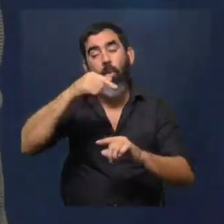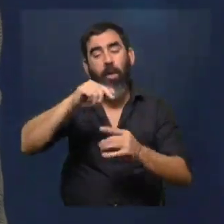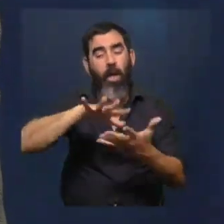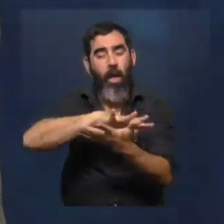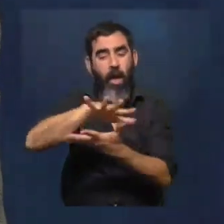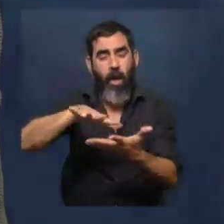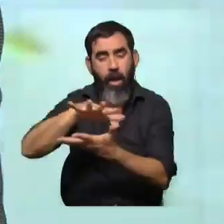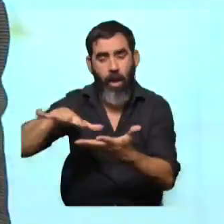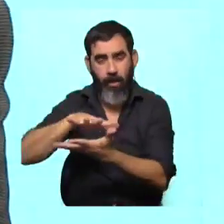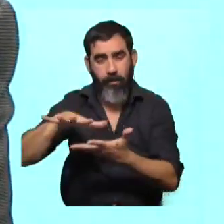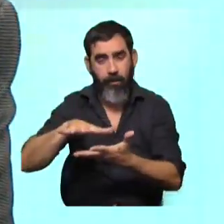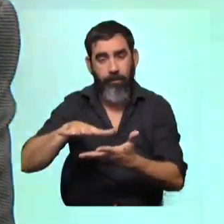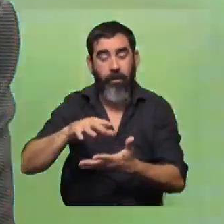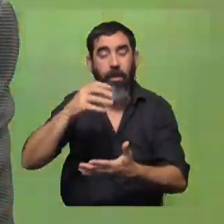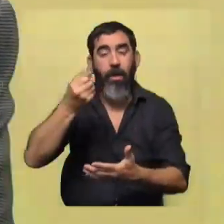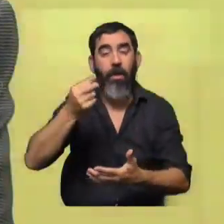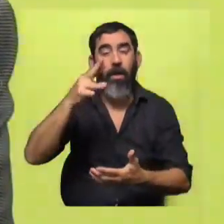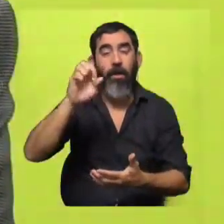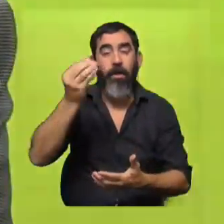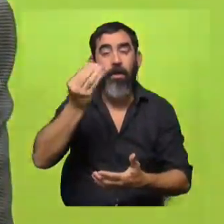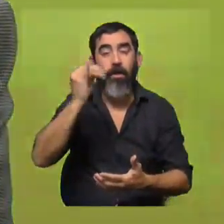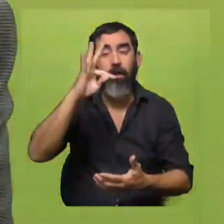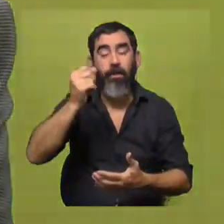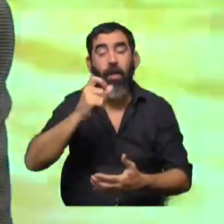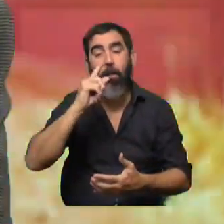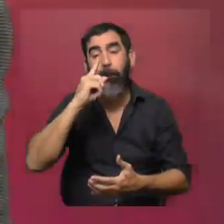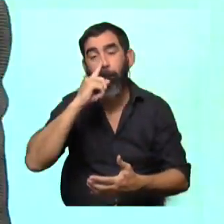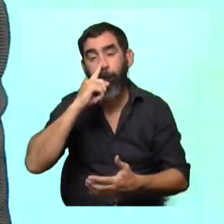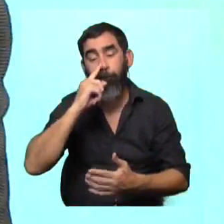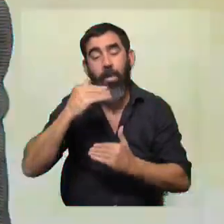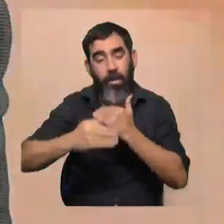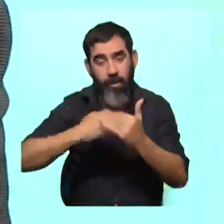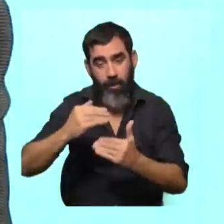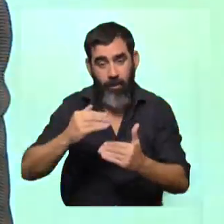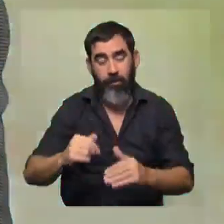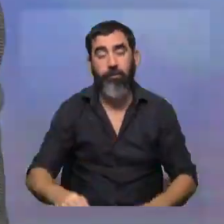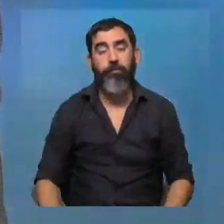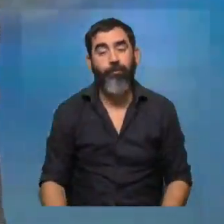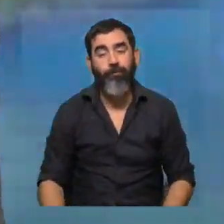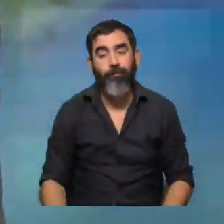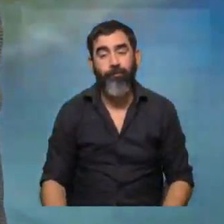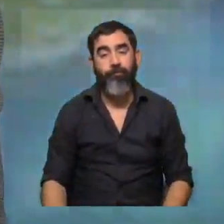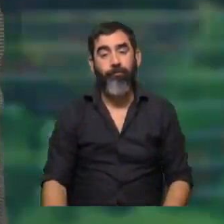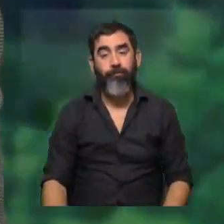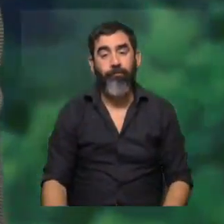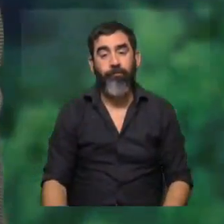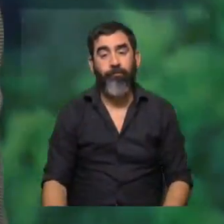Allí Cerro Arequita en Minas, que está bastante avanzado, hubo una audiencia pública hace pocas